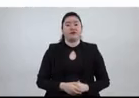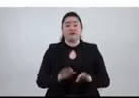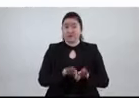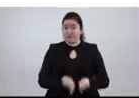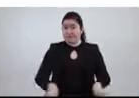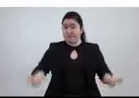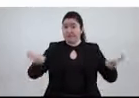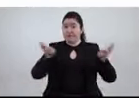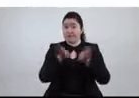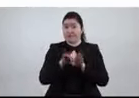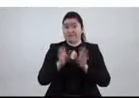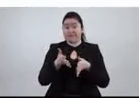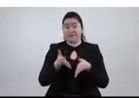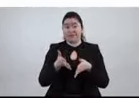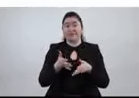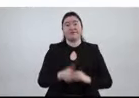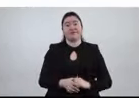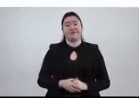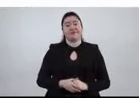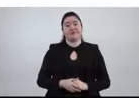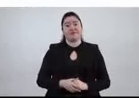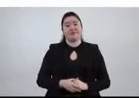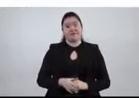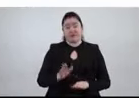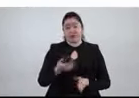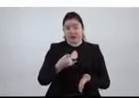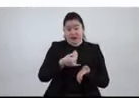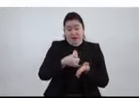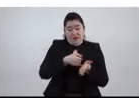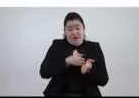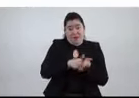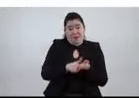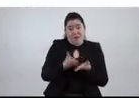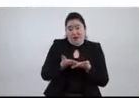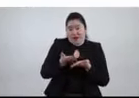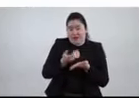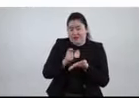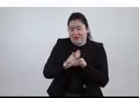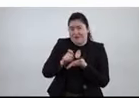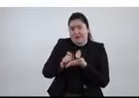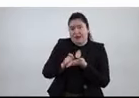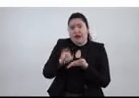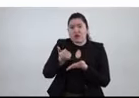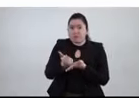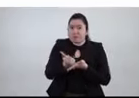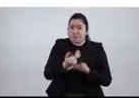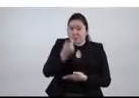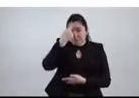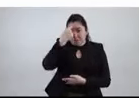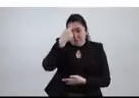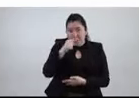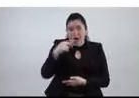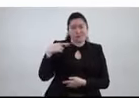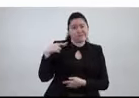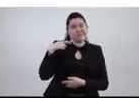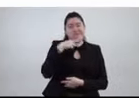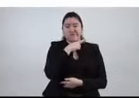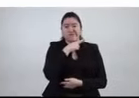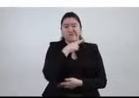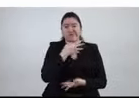Importante, ahora ya están imprimiendo su formato prellenado, lo cual también agiliza muchísimo